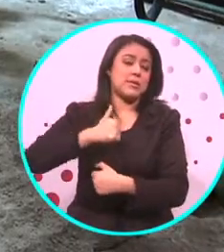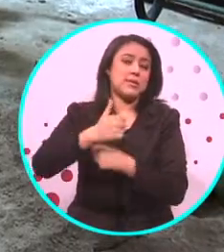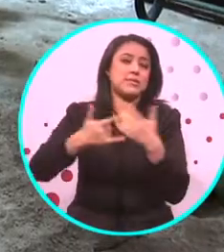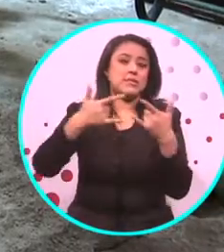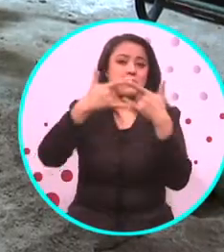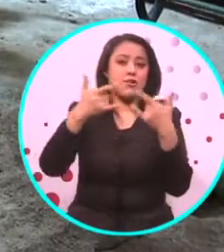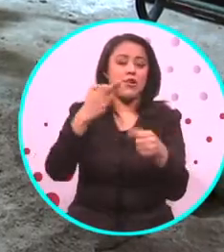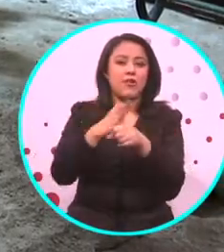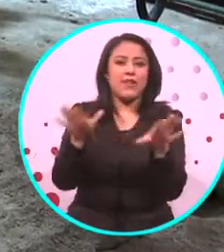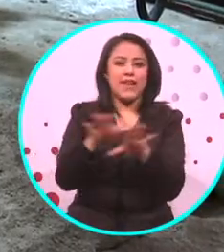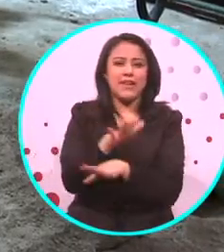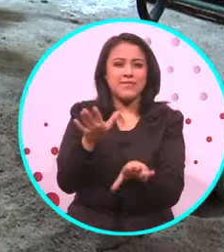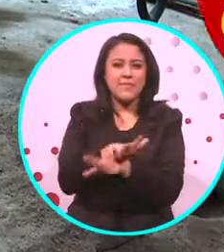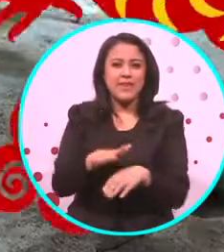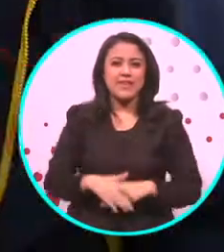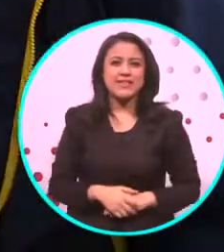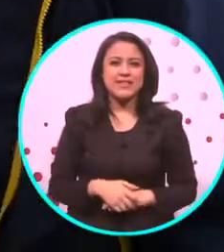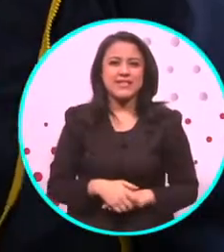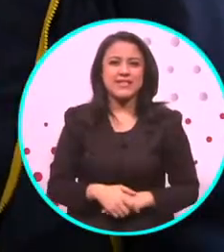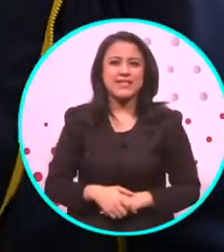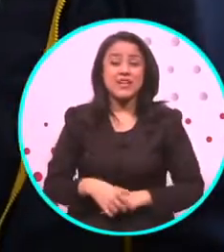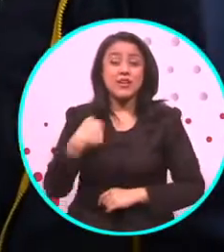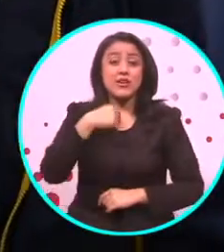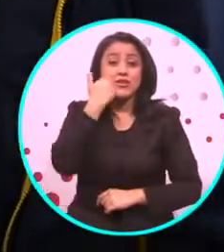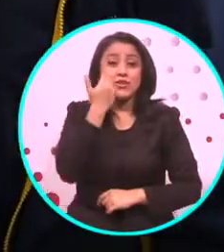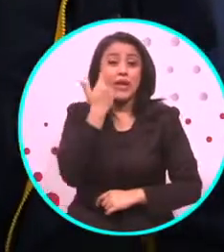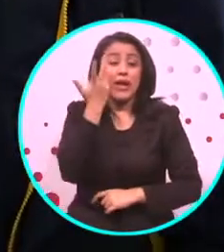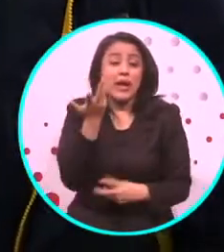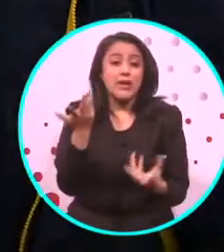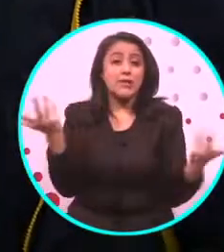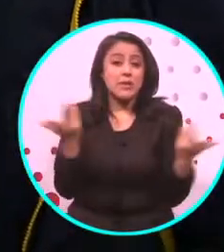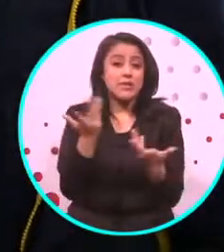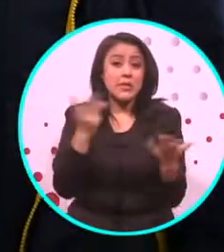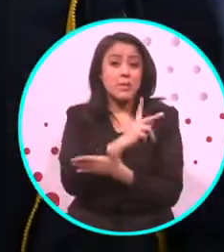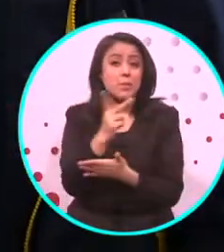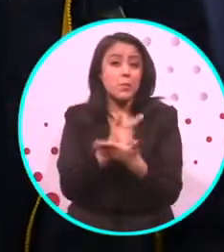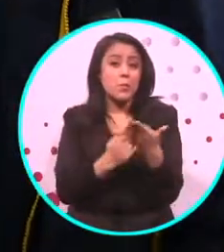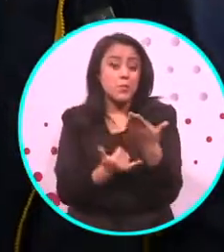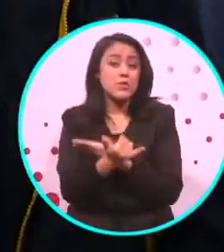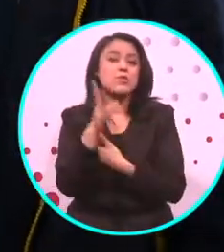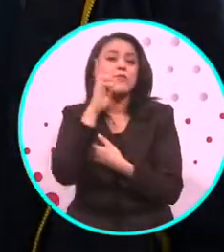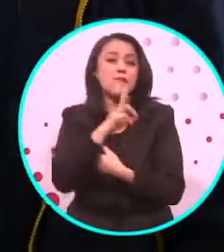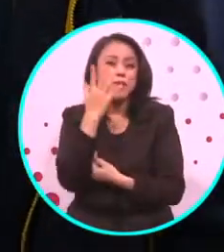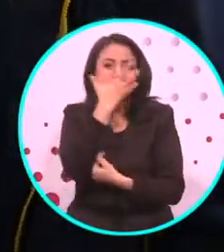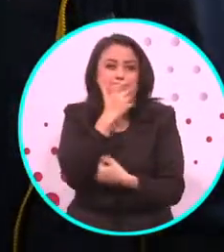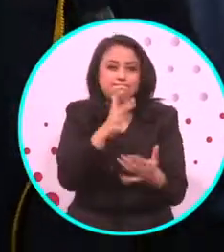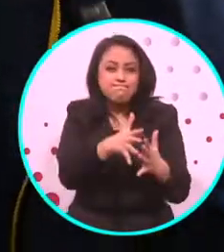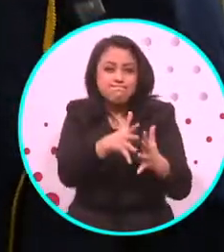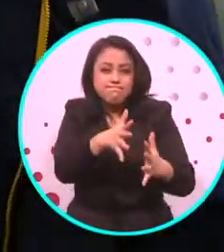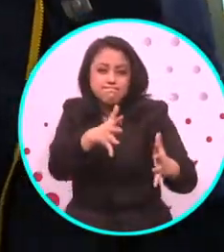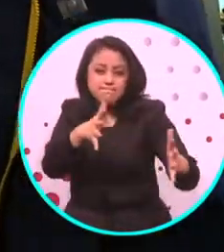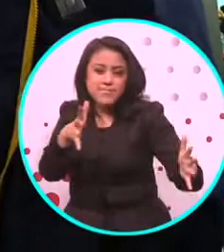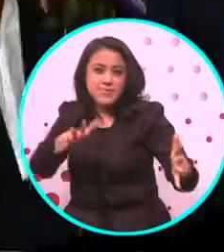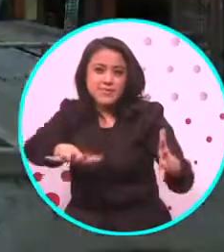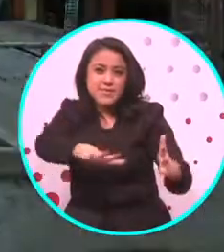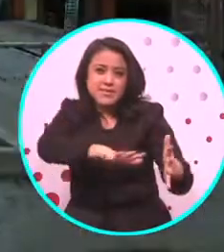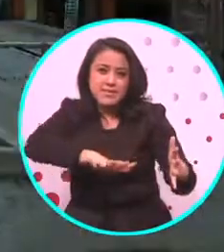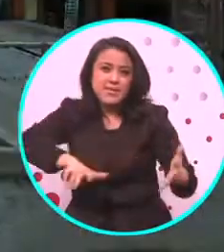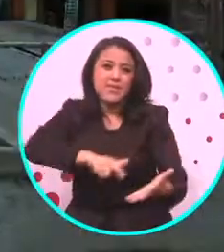de remodelación. Lo que intentaron hacerlo con el proyecto que vendieron es que se vea más amplia la parte del barrio